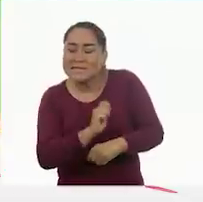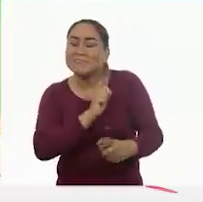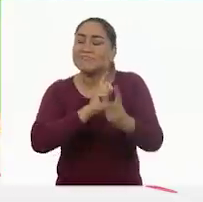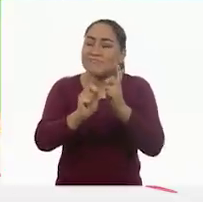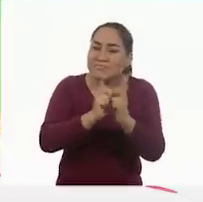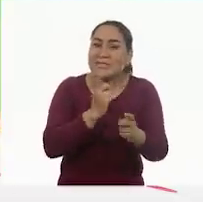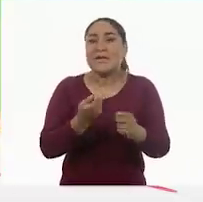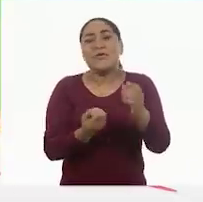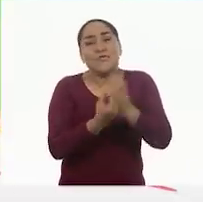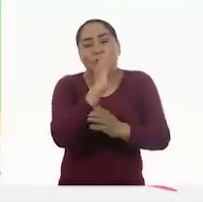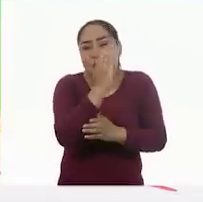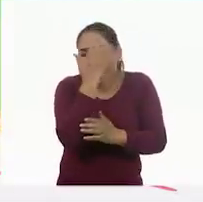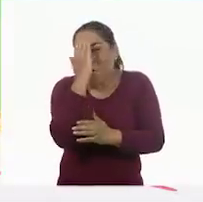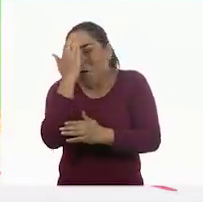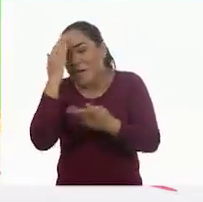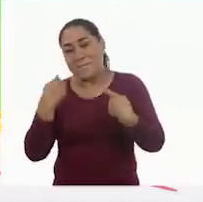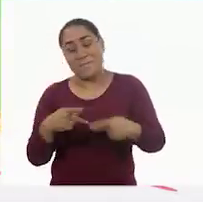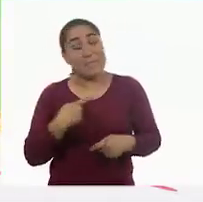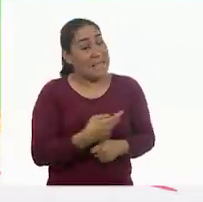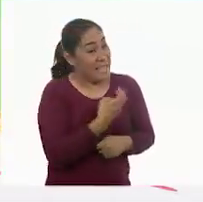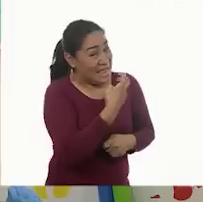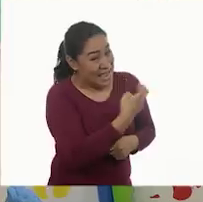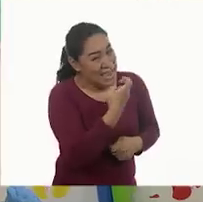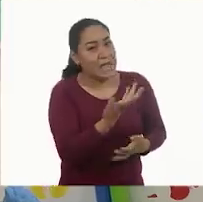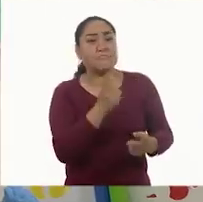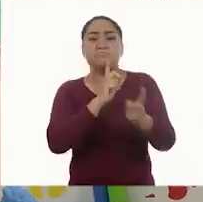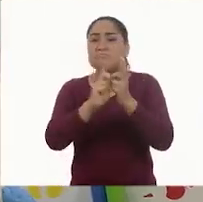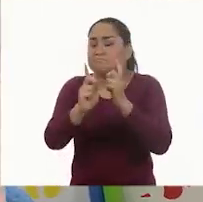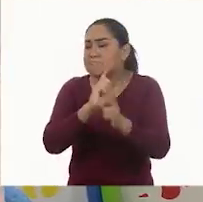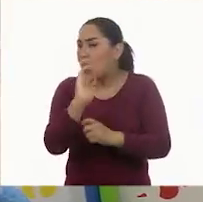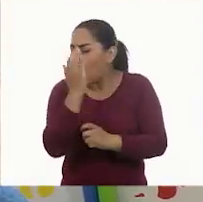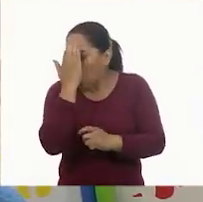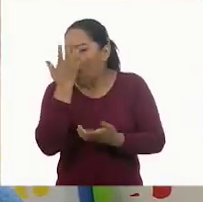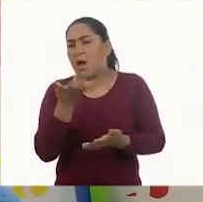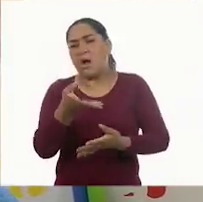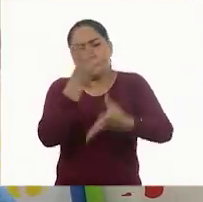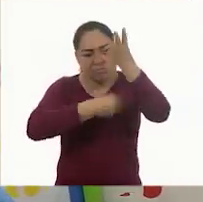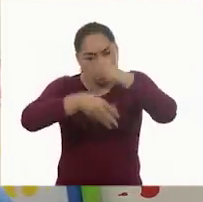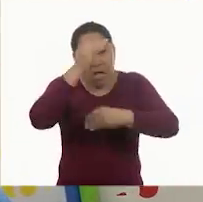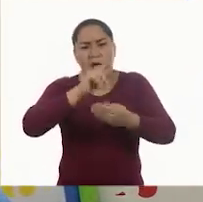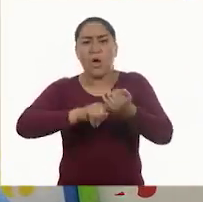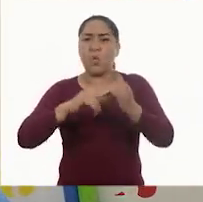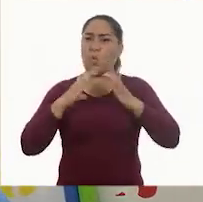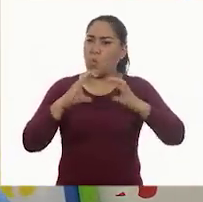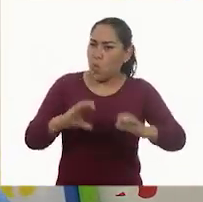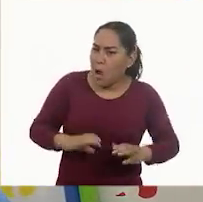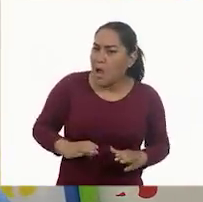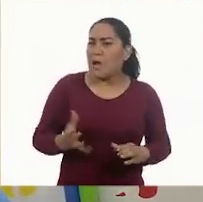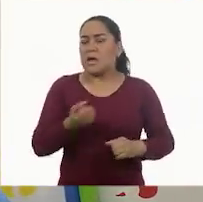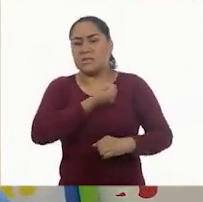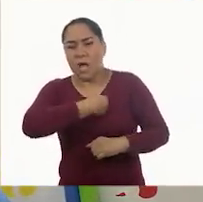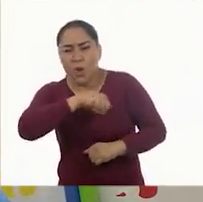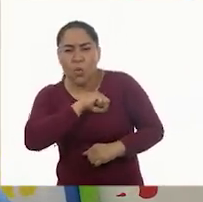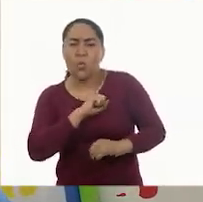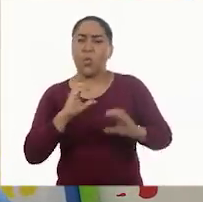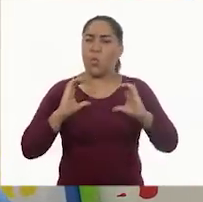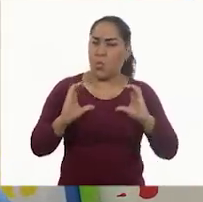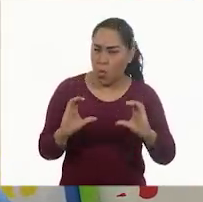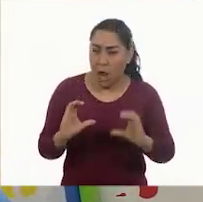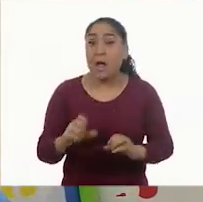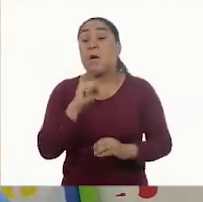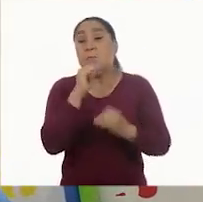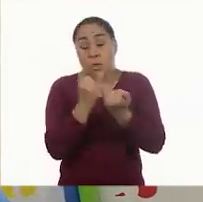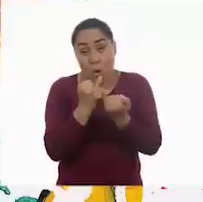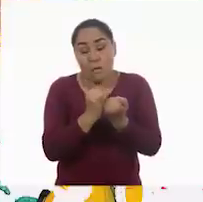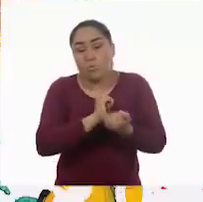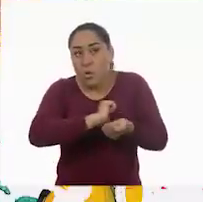nuevas personas. Claro, conocernos, ¿no?, aprender de nuestro cuerpo, de nuestra salud, a cuidarnos y también aprendemos sobre